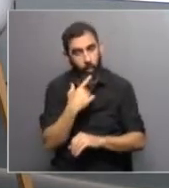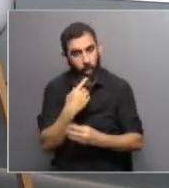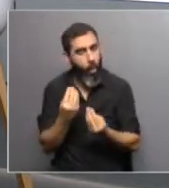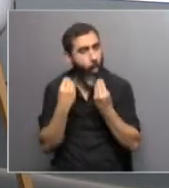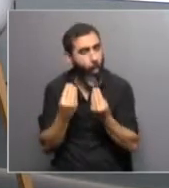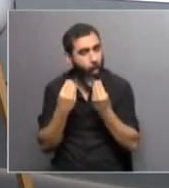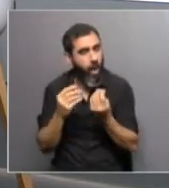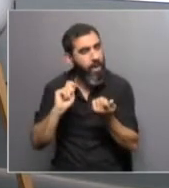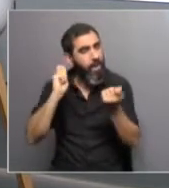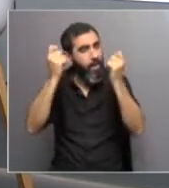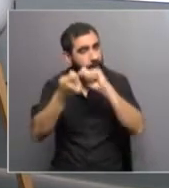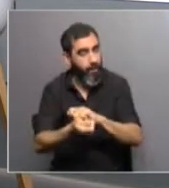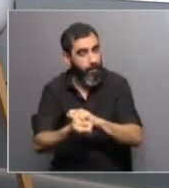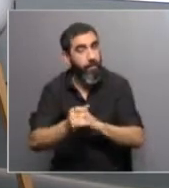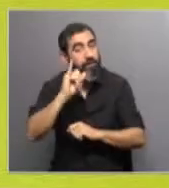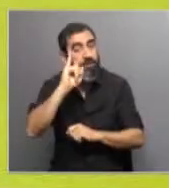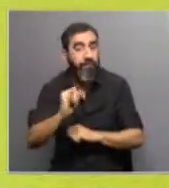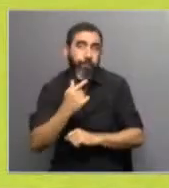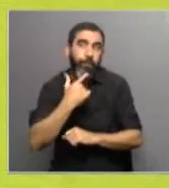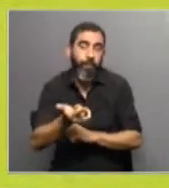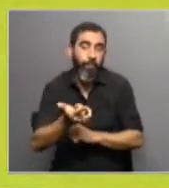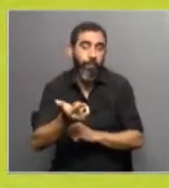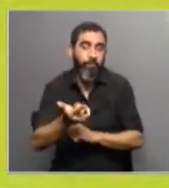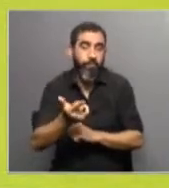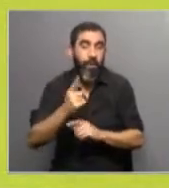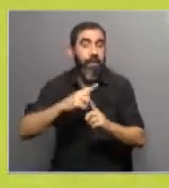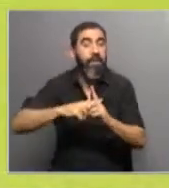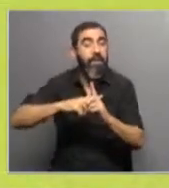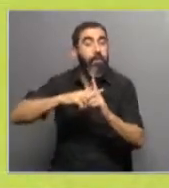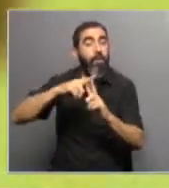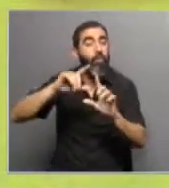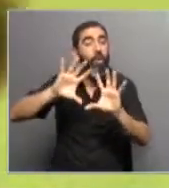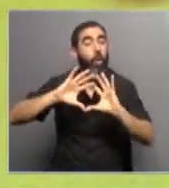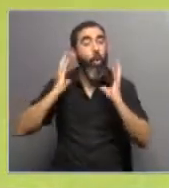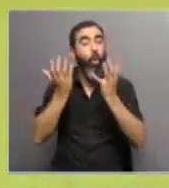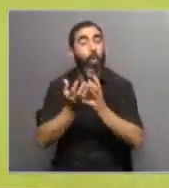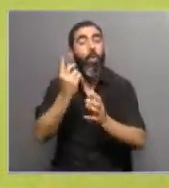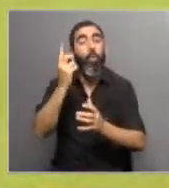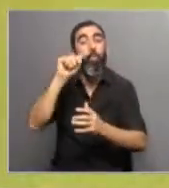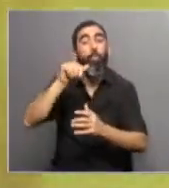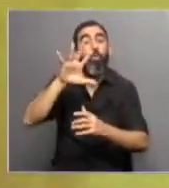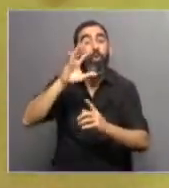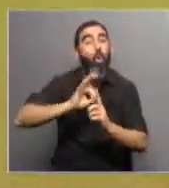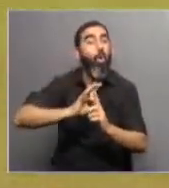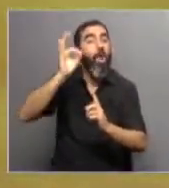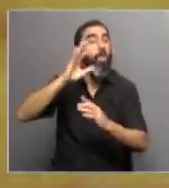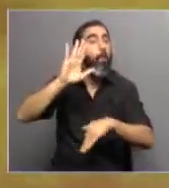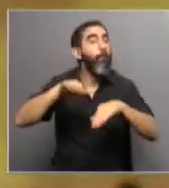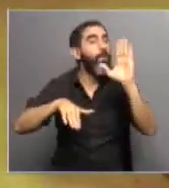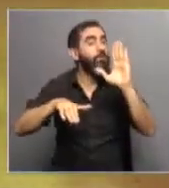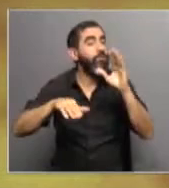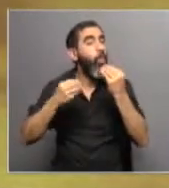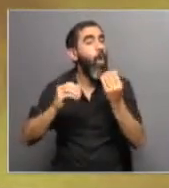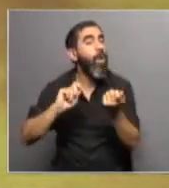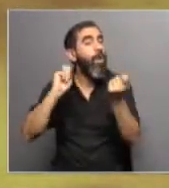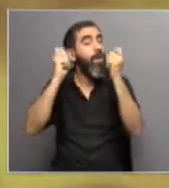¿cuáles serían los cambios que ocurrirían si tenemos una temperatura media global que aumenta en 1.5 grados? Bueno, ¿cuáles serían los